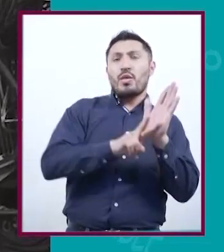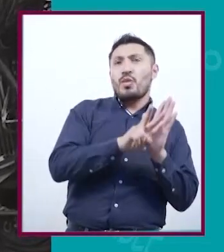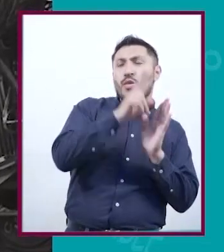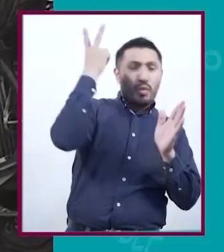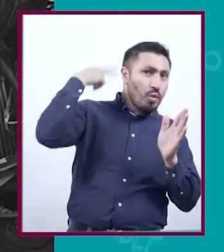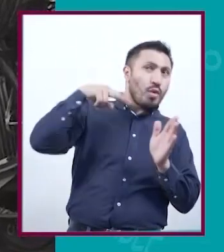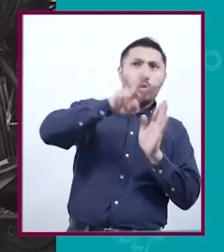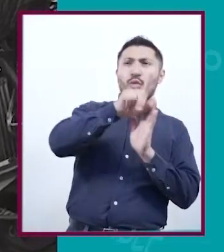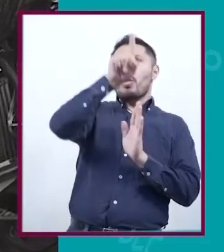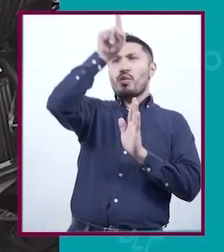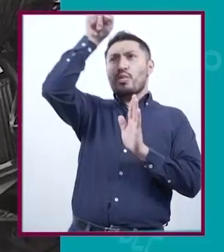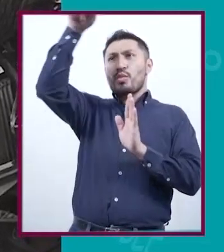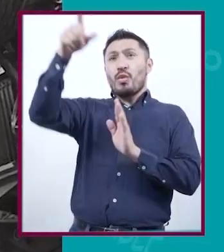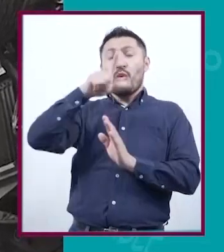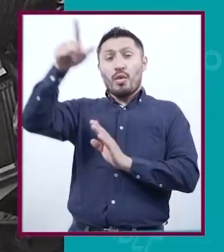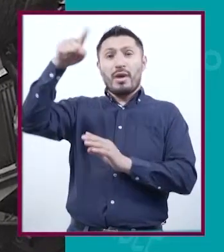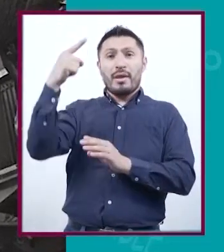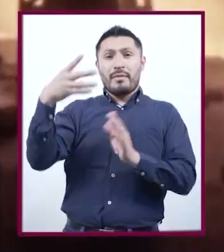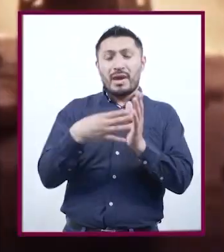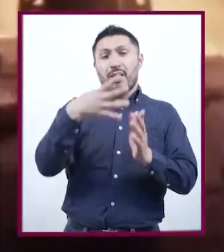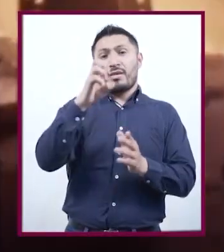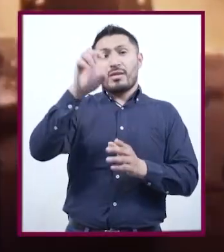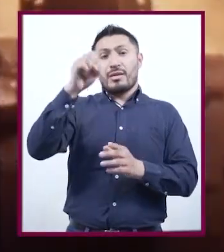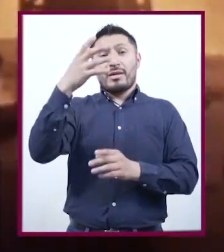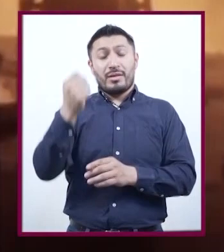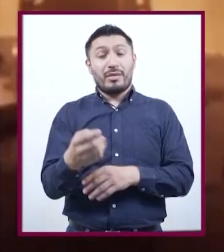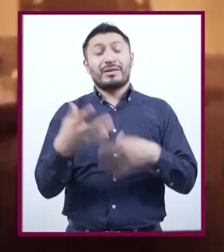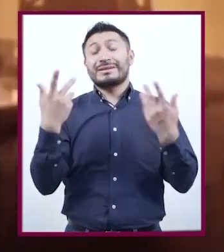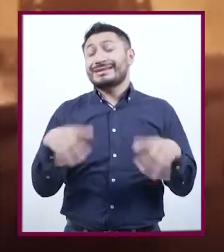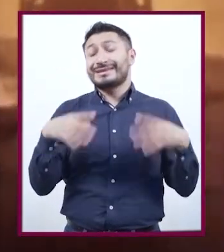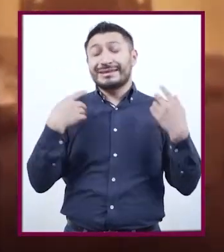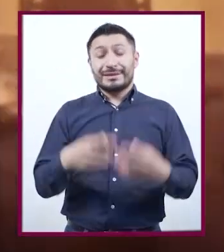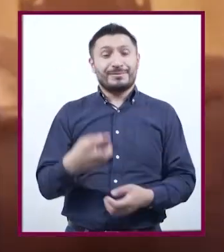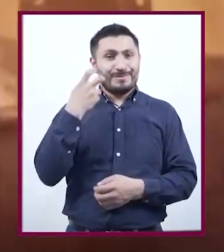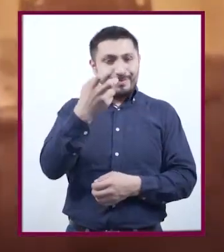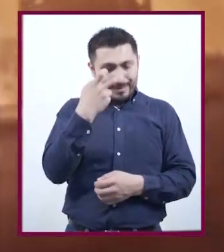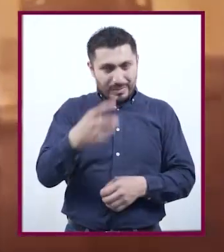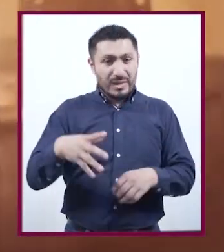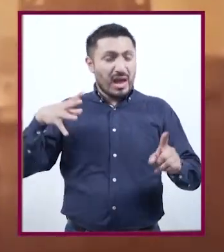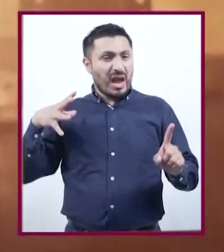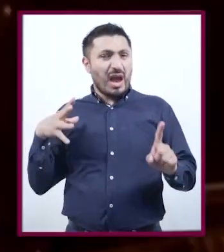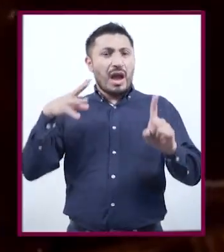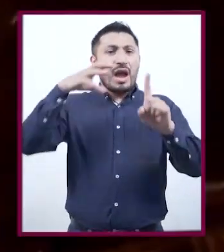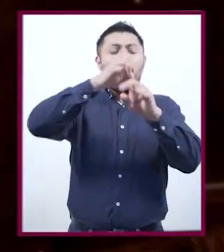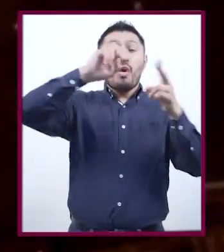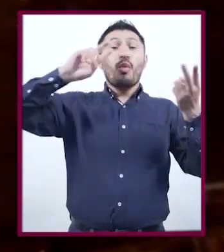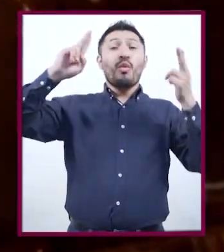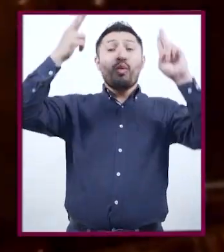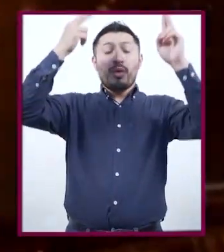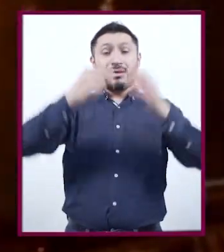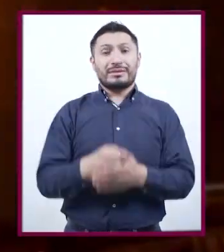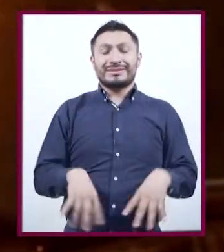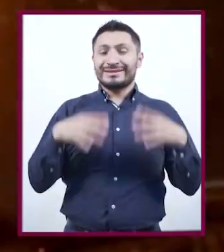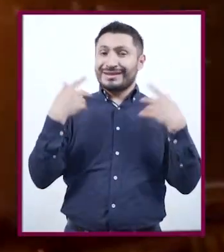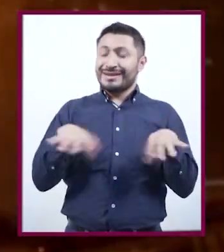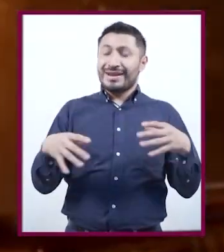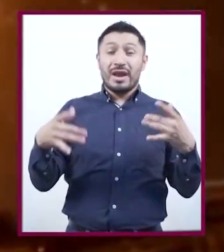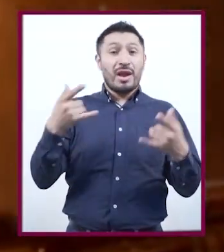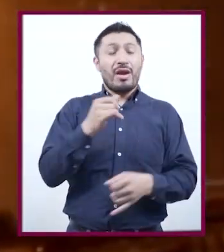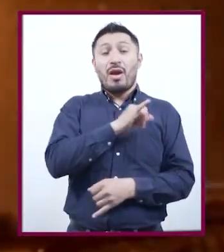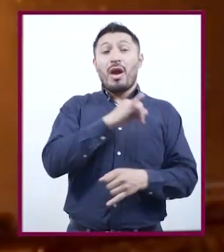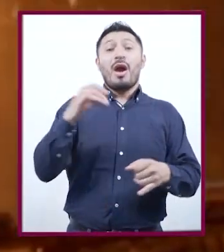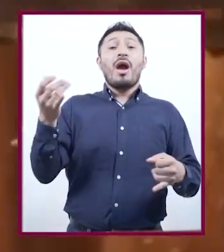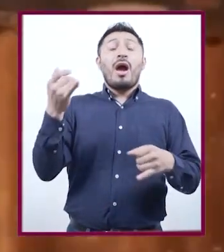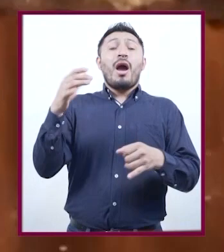Luna en 1969. ¿Cómo ves? Estas fueron las circunstancias que dieron lugar a la conquista del